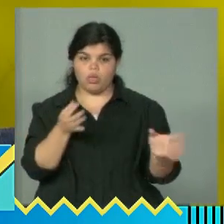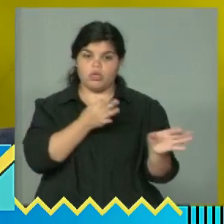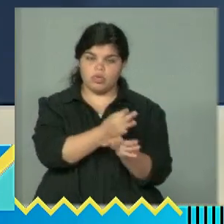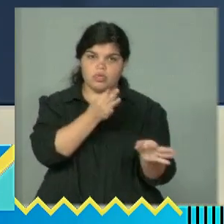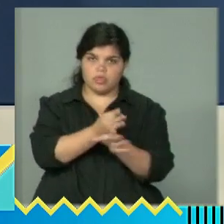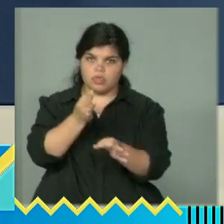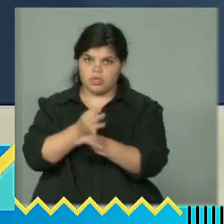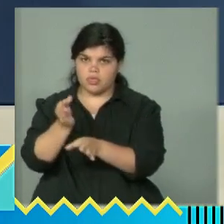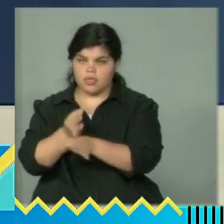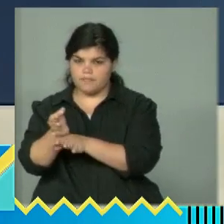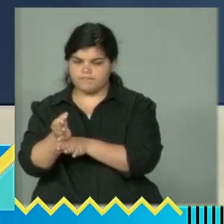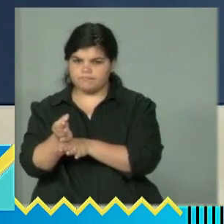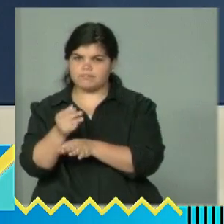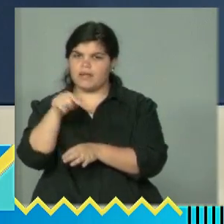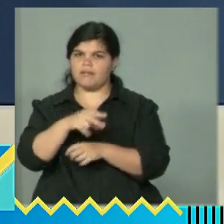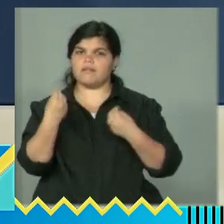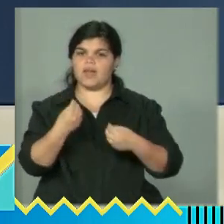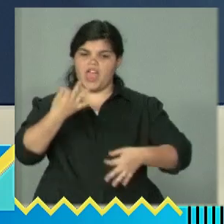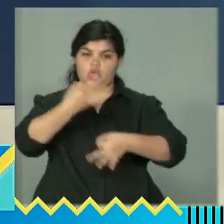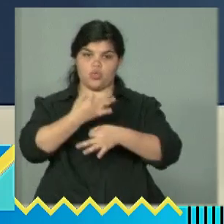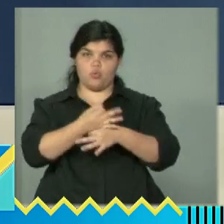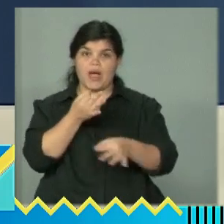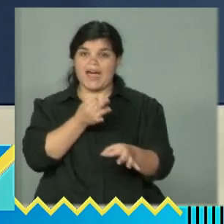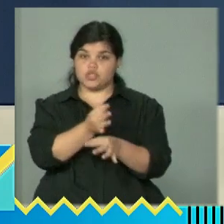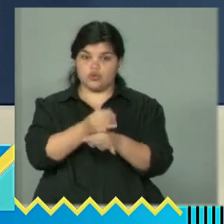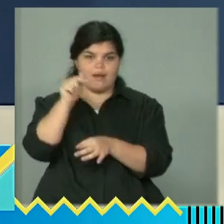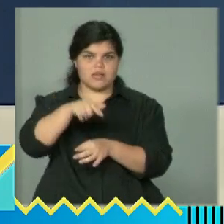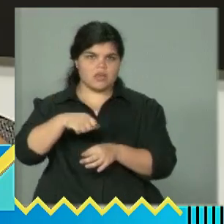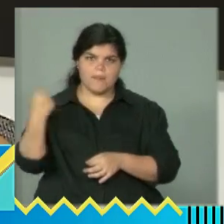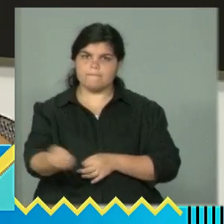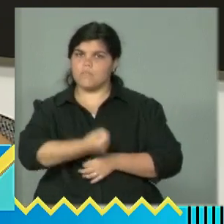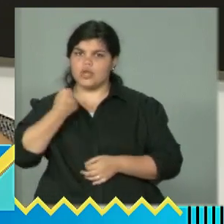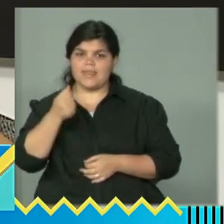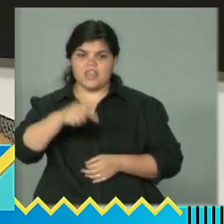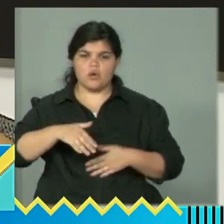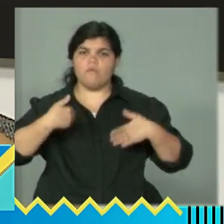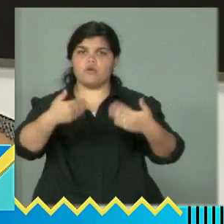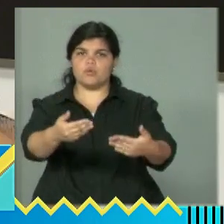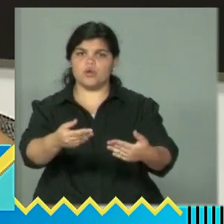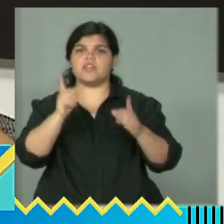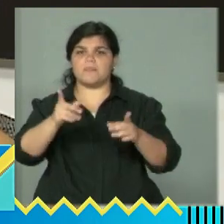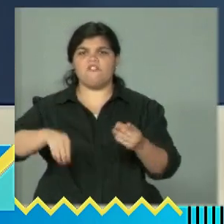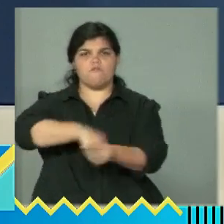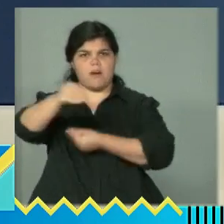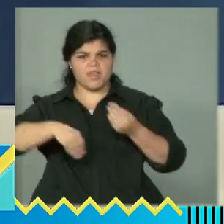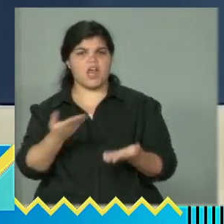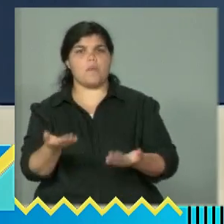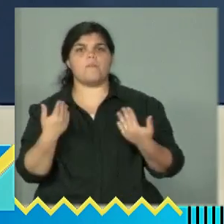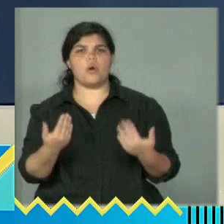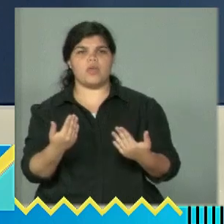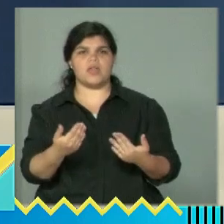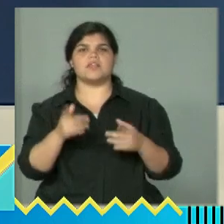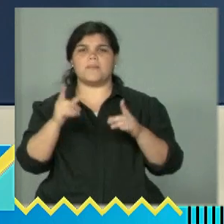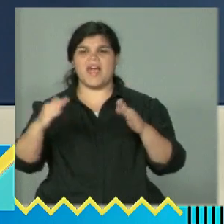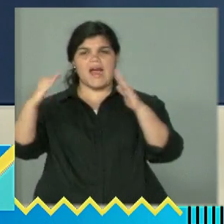la educación te aporta muchísimo y te aporta mucho para el día de mañana y puedes progresar y si quieres formar una familia puedes hacerlo, puedes tener un propio